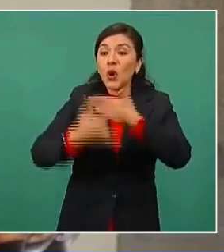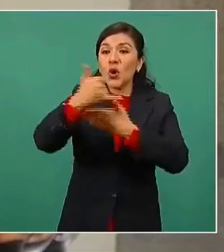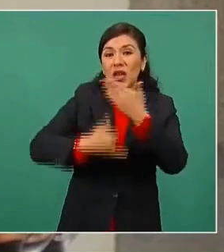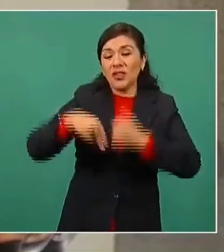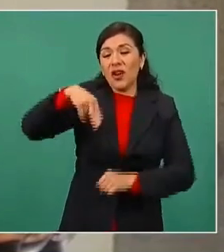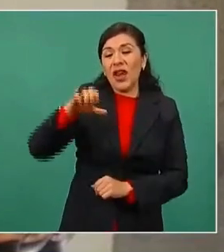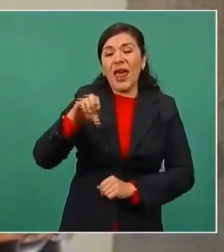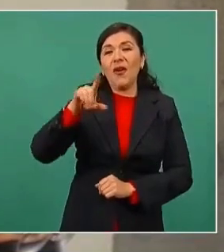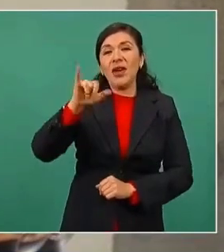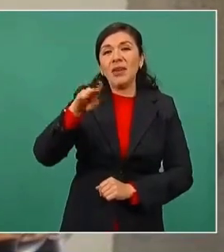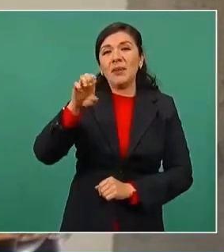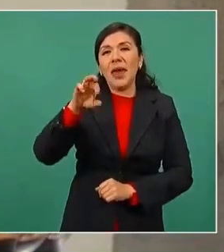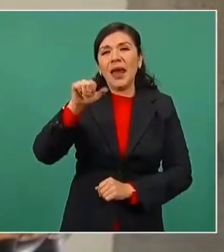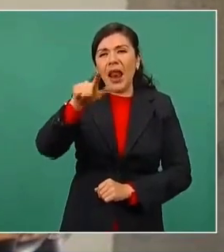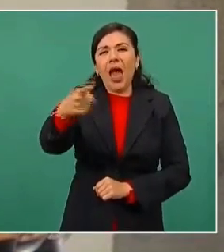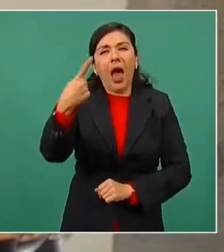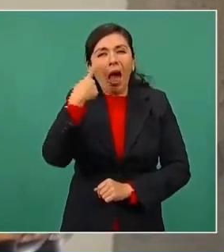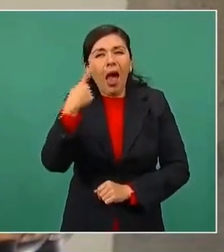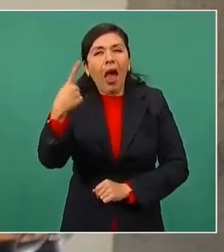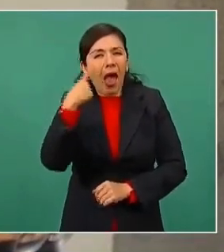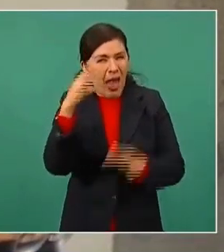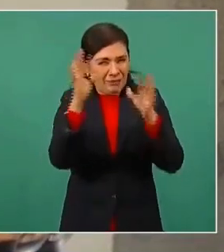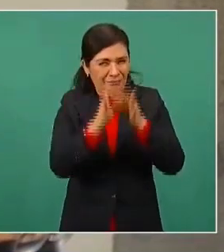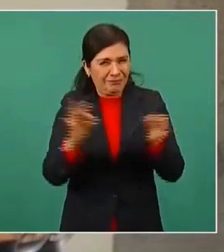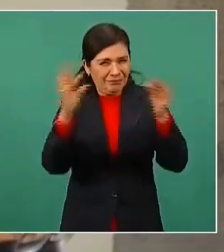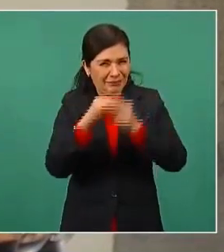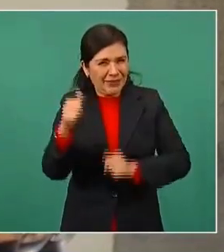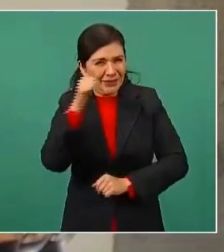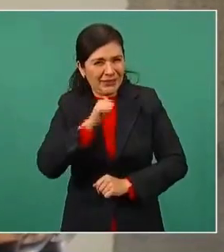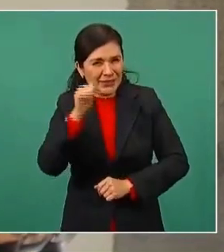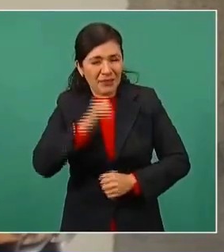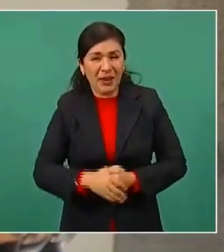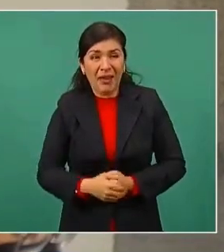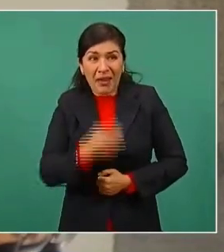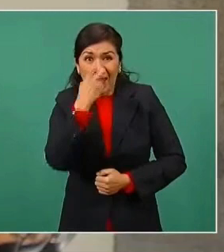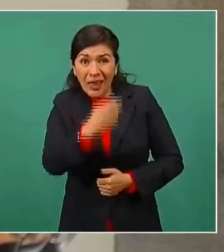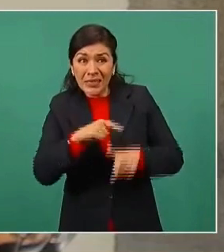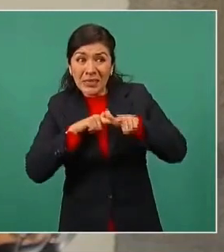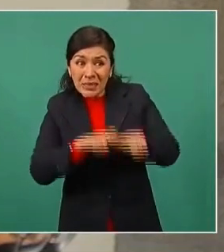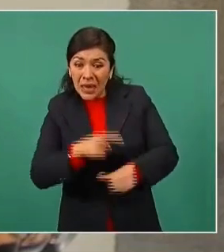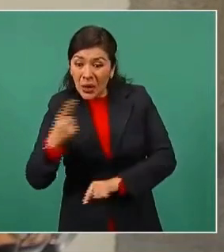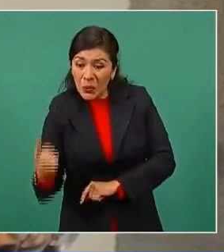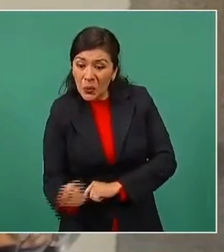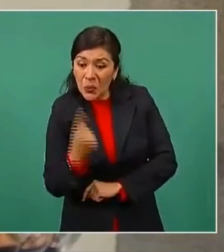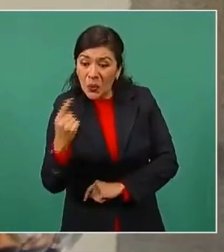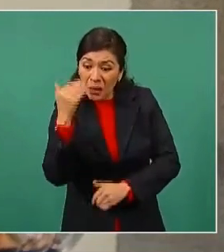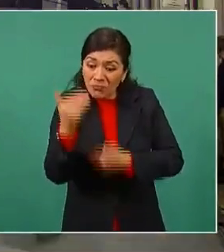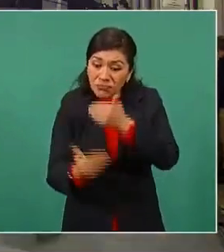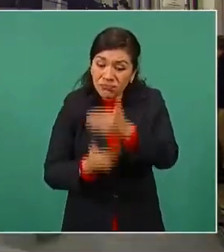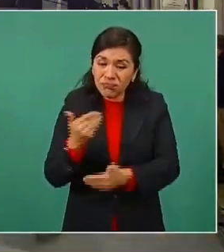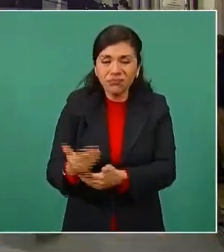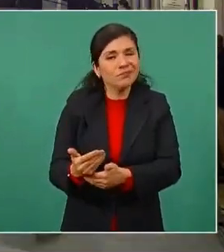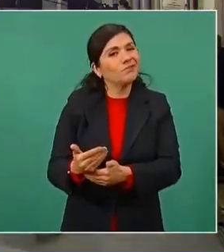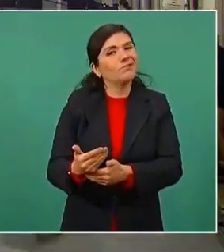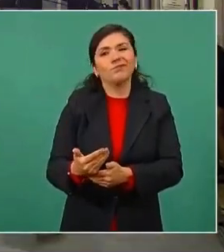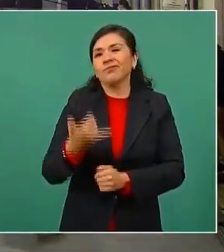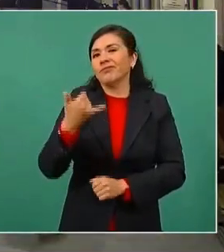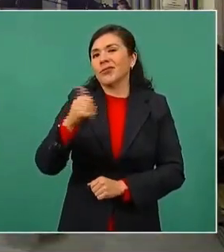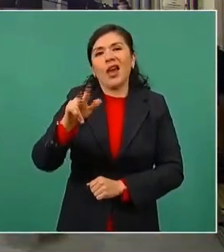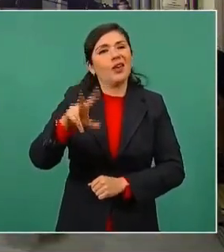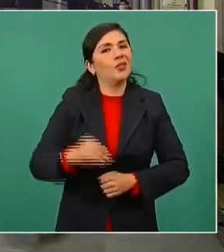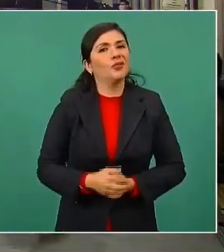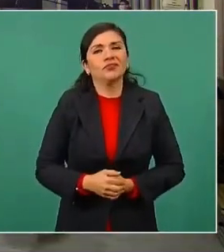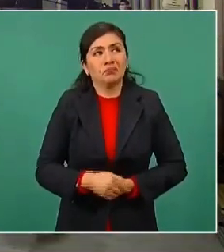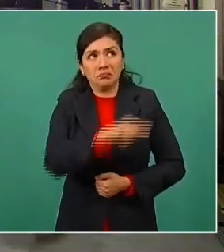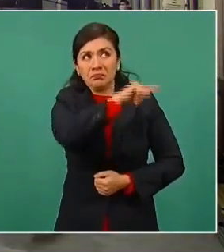habla aquí en las mañaneras, efectivamente ya no es sostenible. Pero además ven con